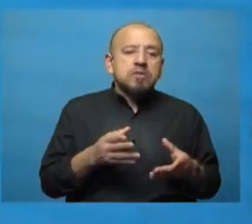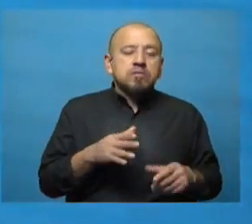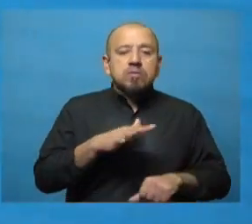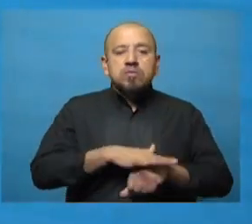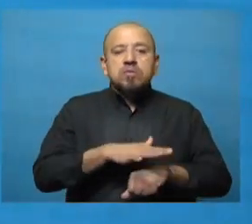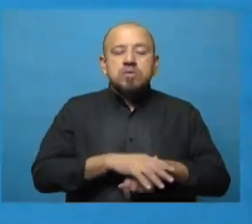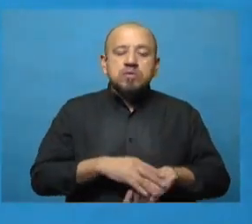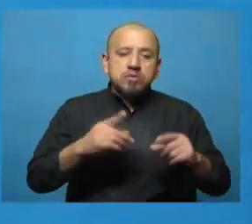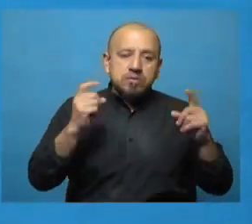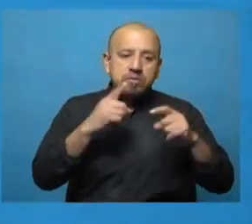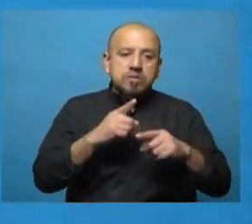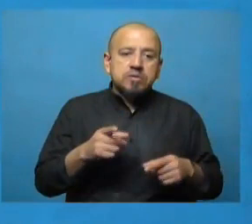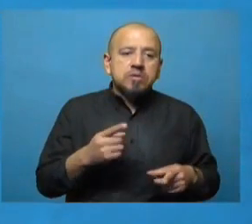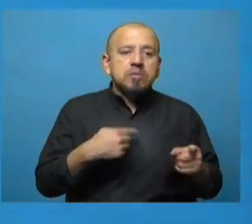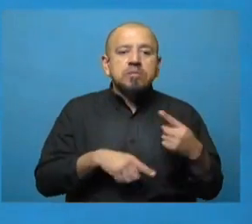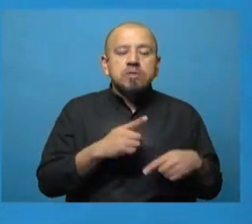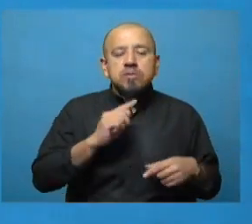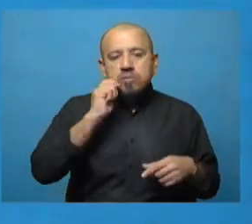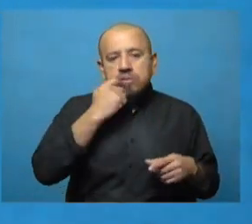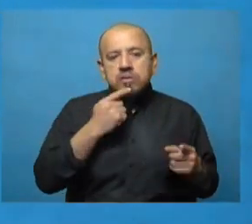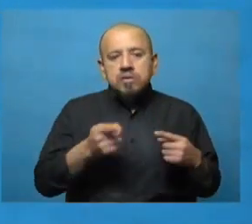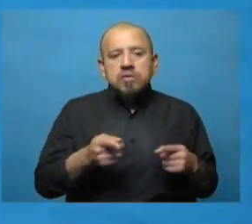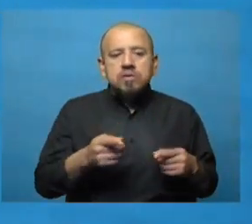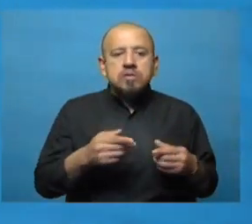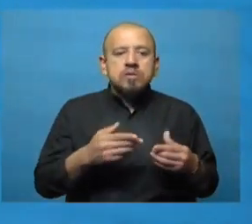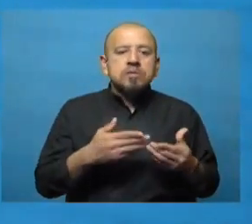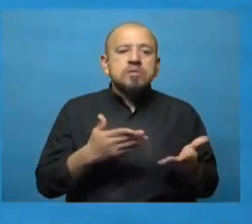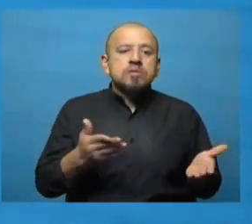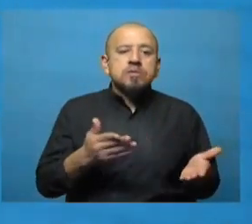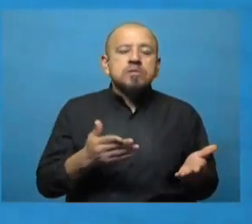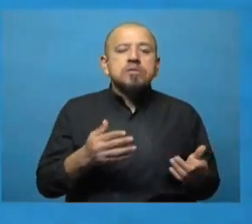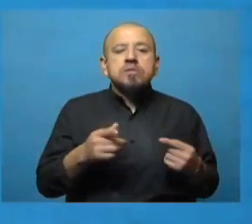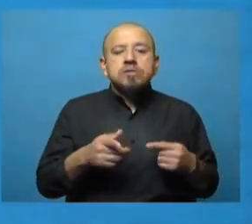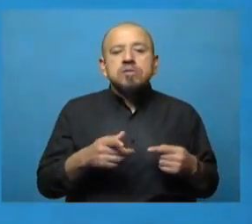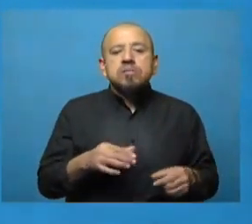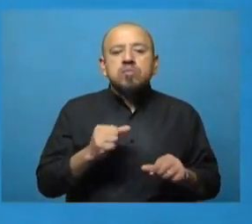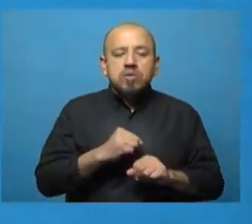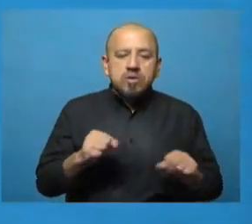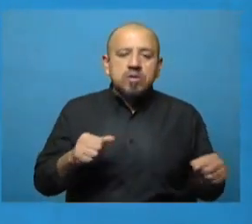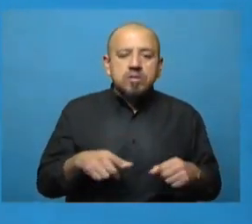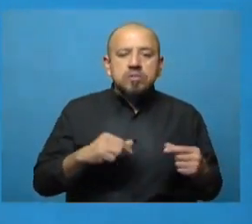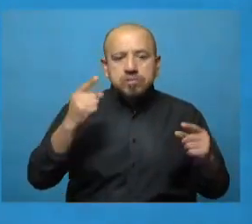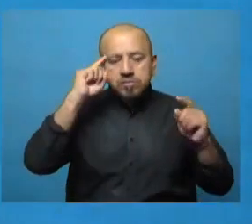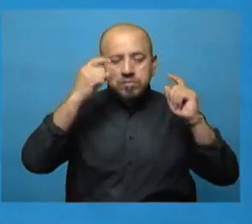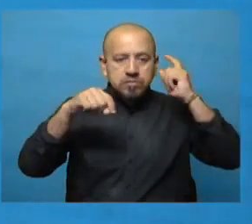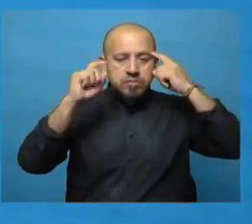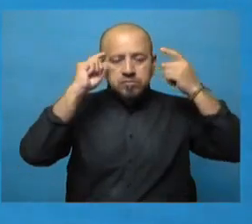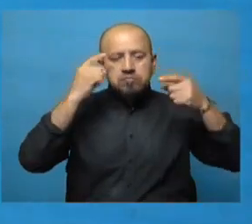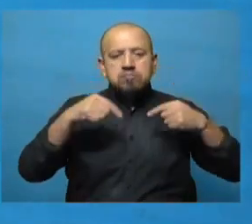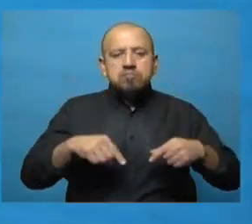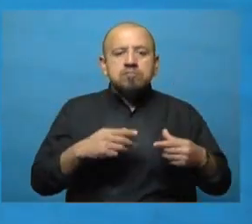época muy difícil pero muy linda muy linda en ese sentido no en el sentido de poder aportar lo nuestro para